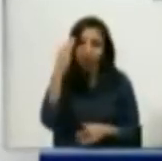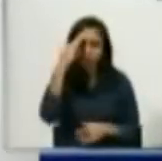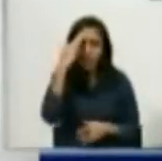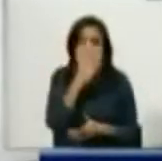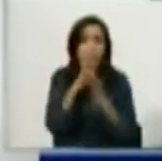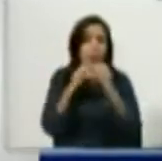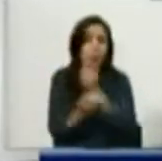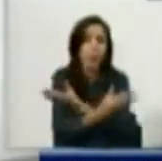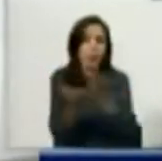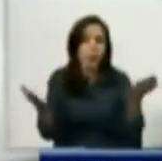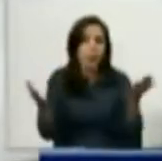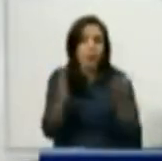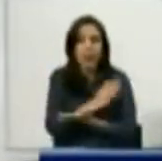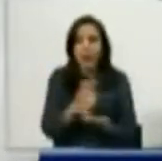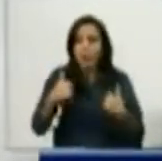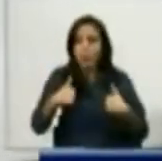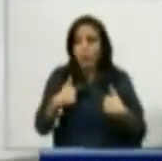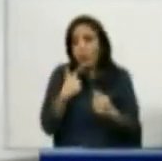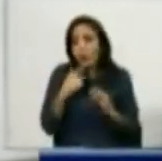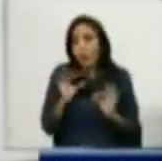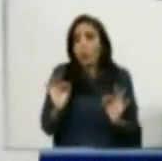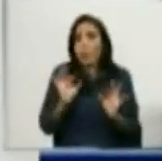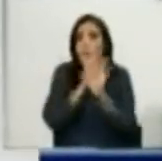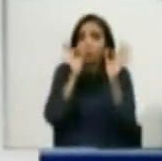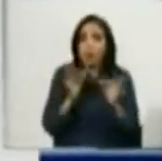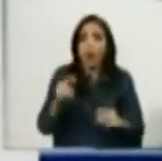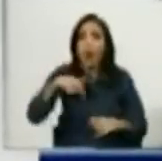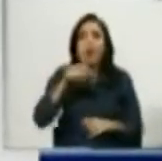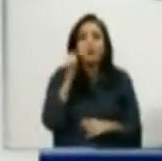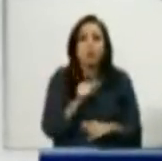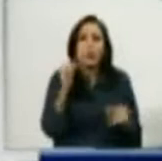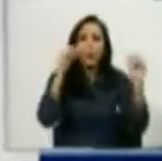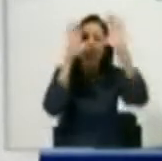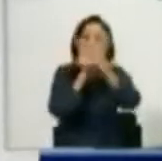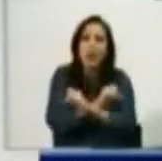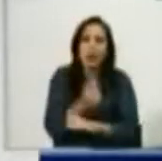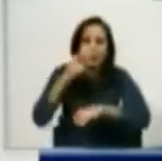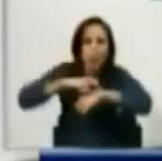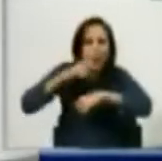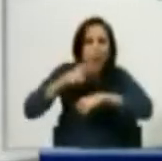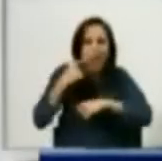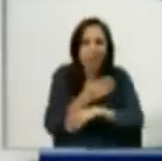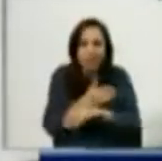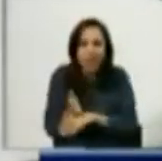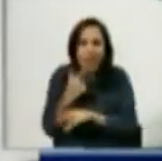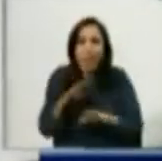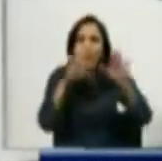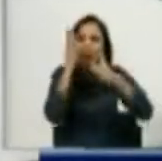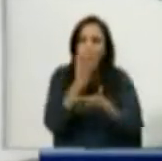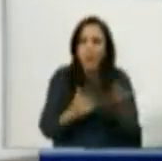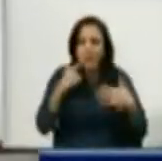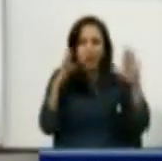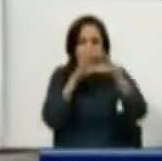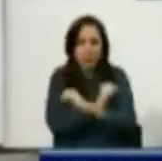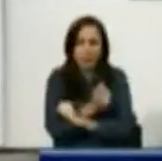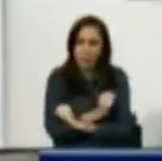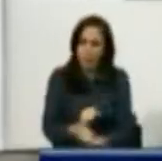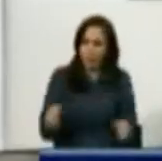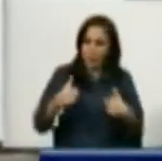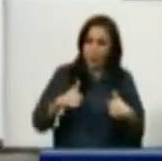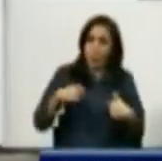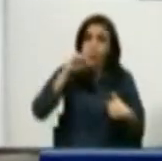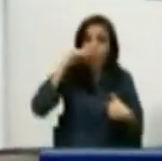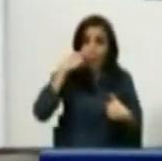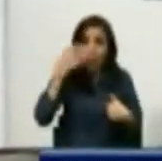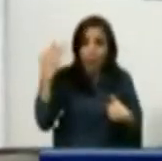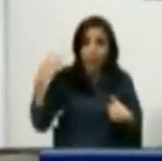venezolanas todos que no es mi estilo un sábado por la noche y menos a esta hora nueve y media de la noche te acuerdas de